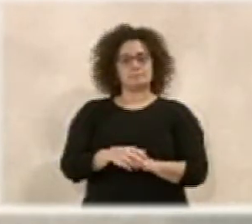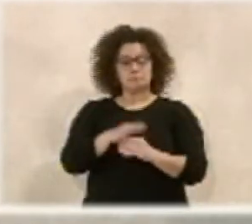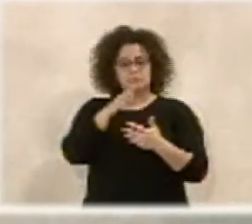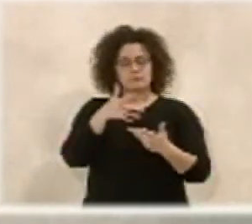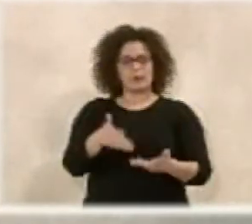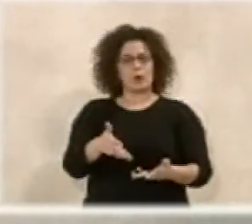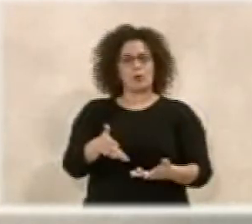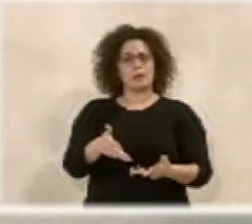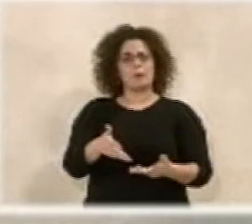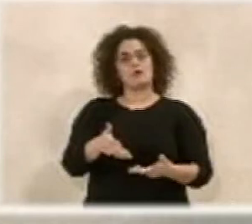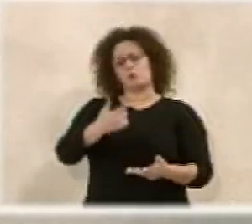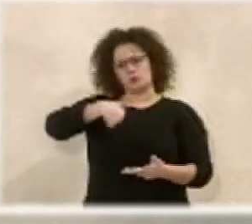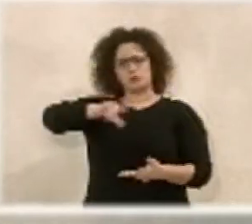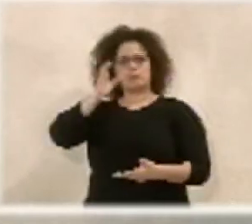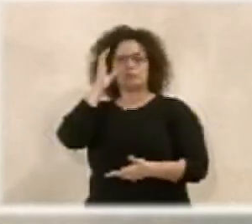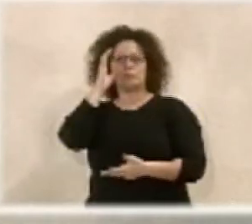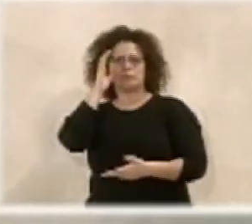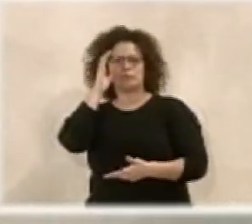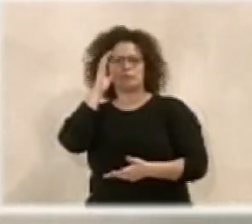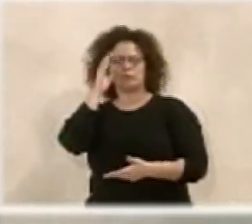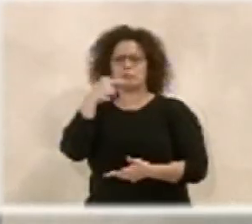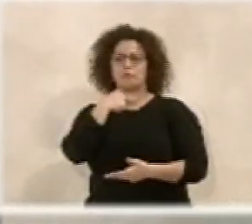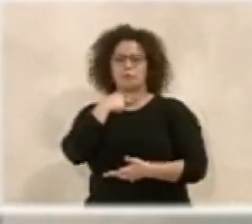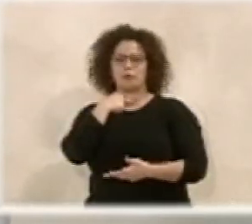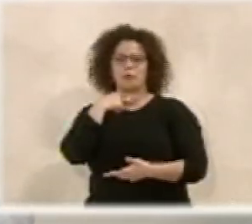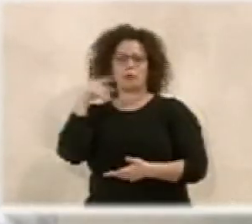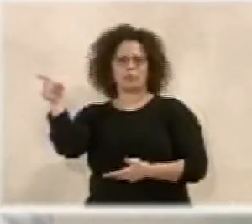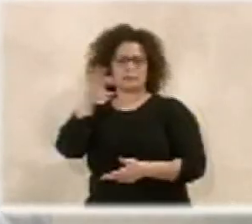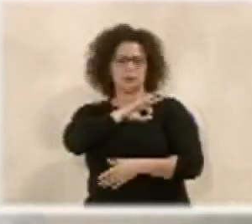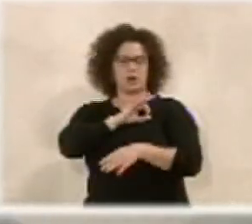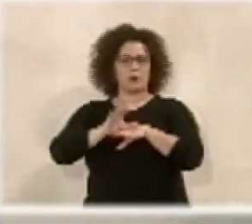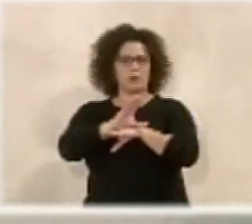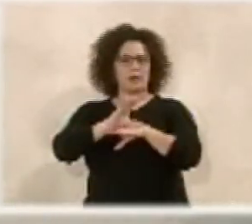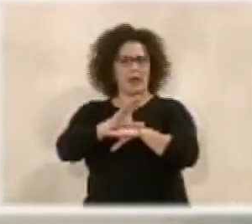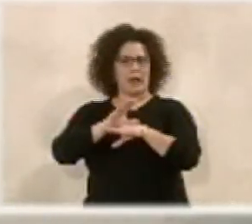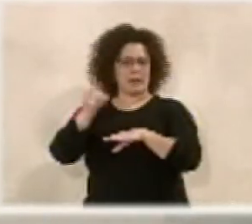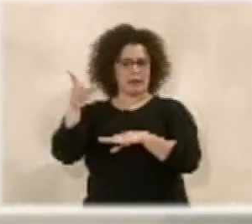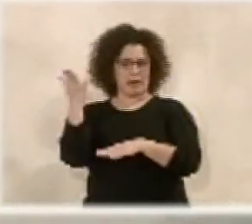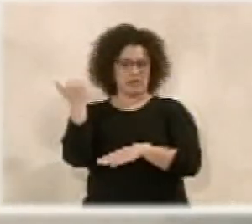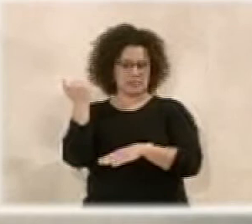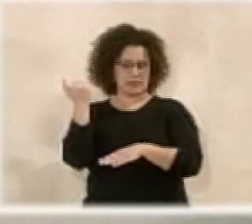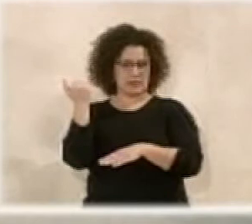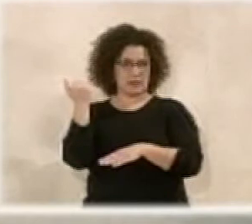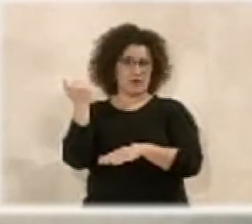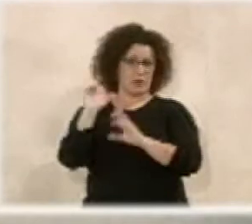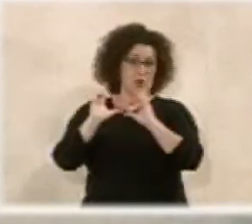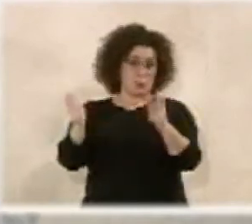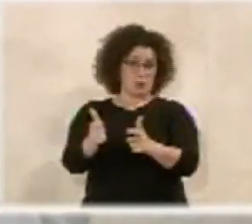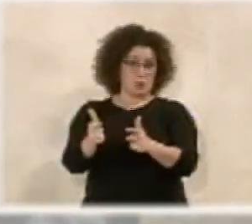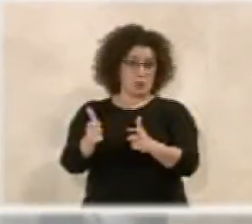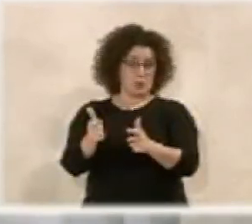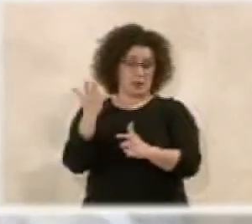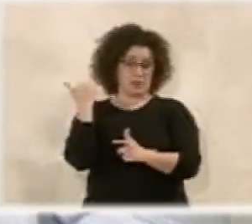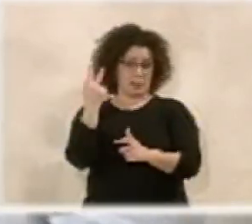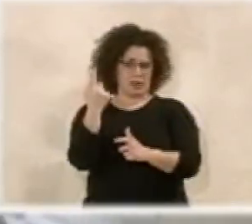Ahora, nosotros hemos estado escuchando de la boca de la señora concejala, fue ayer, creo que ayer estuvimos en la reunión, no sé si ayer